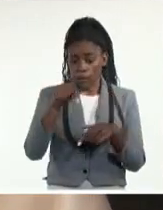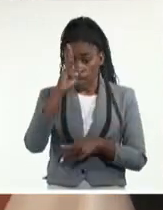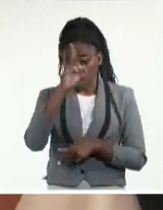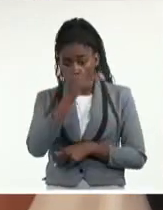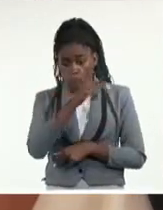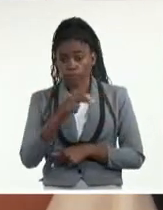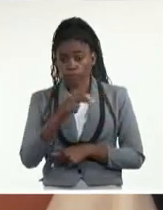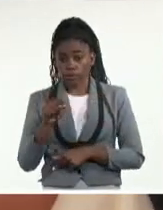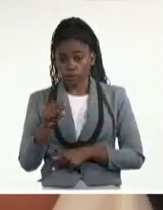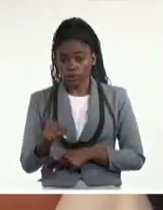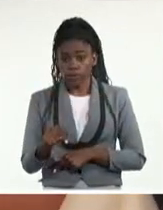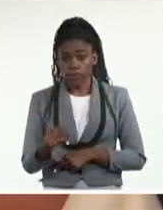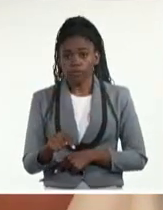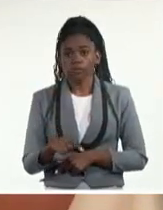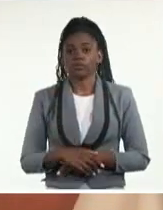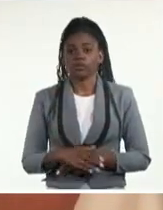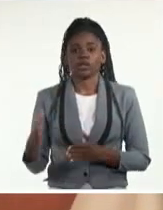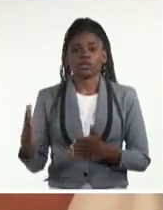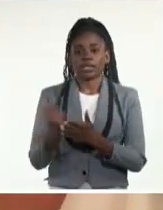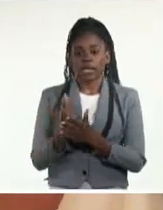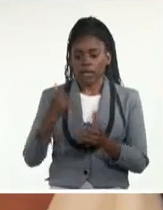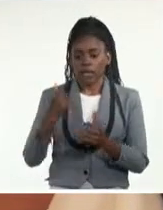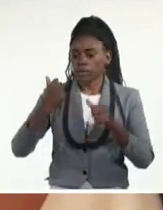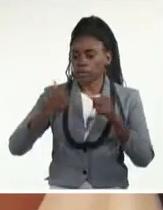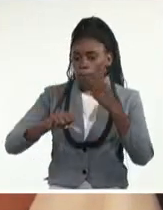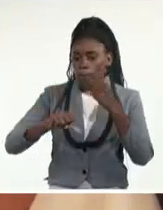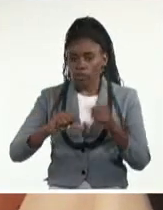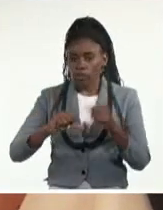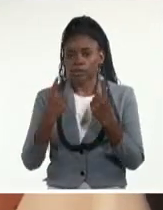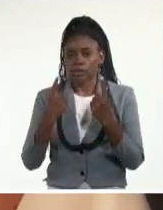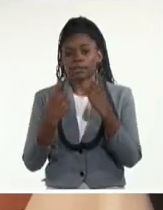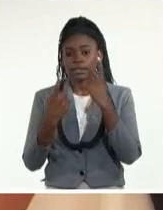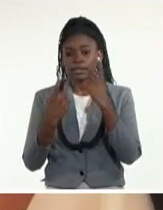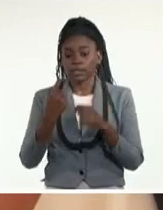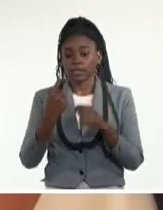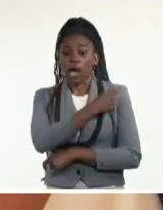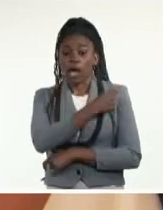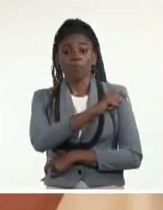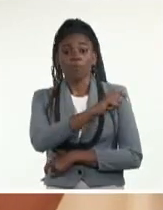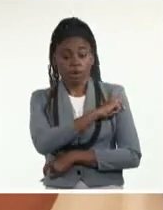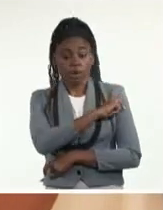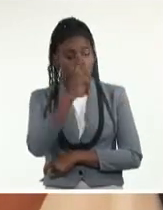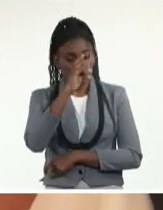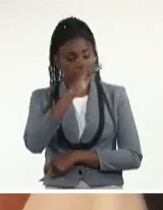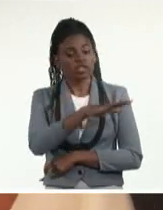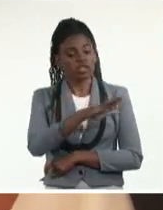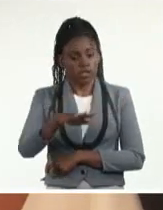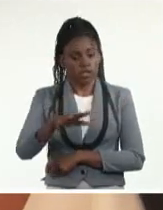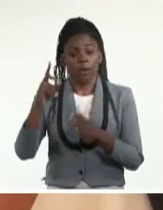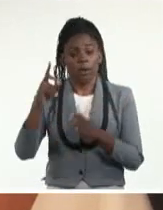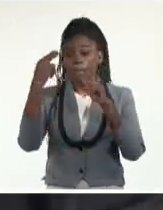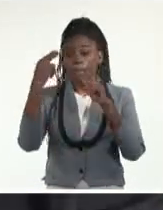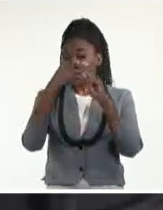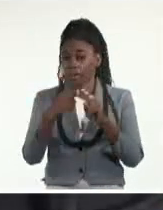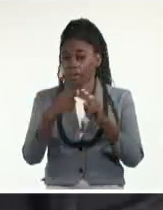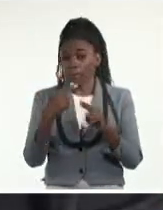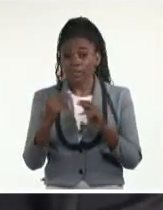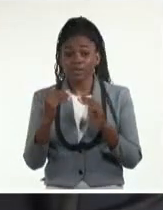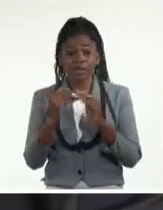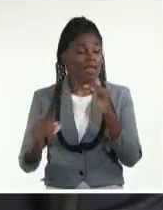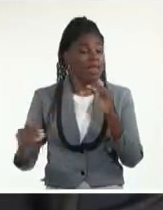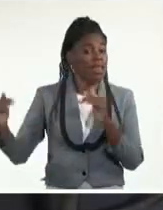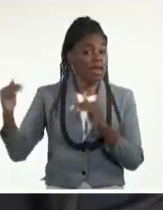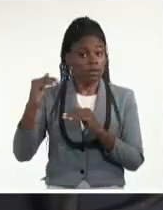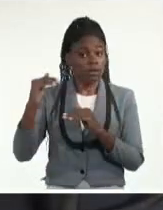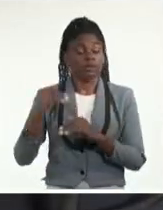el rendimiento del mismo y sacar las cirugías que necesita tanto la población infantil y con una lista de espera bien alta. En el